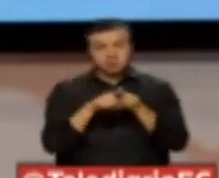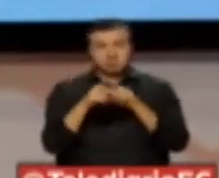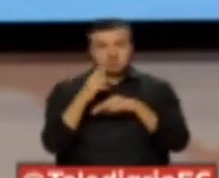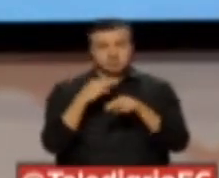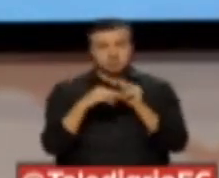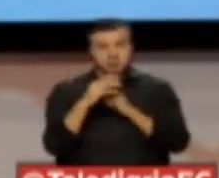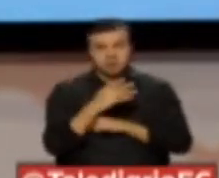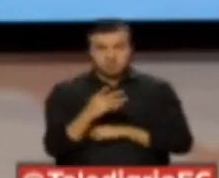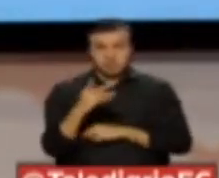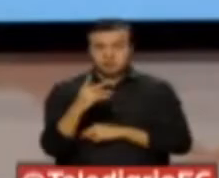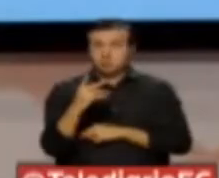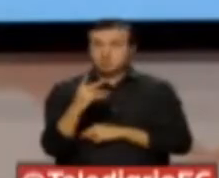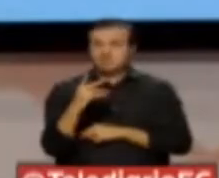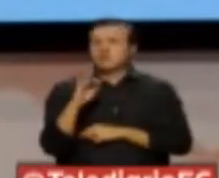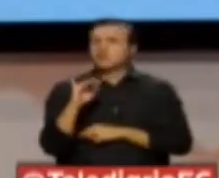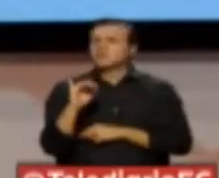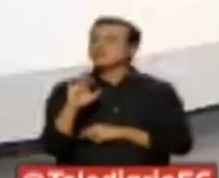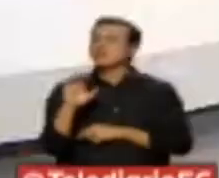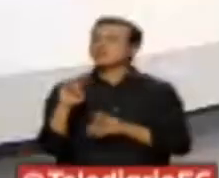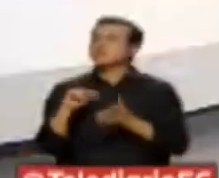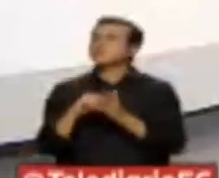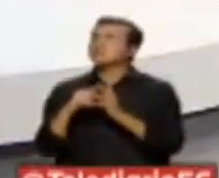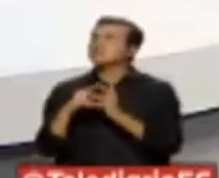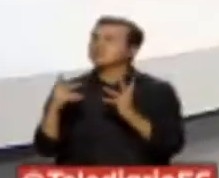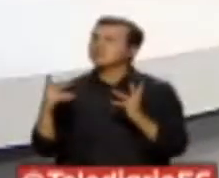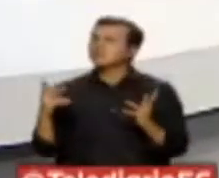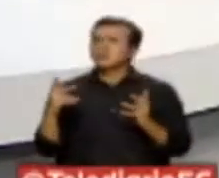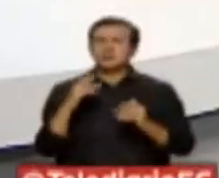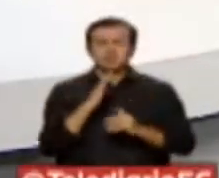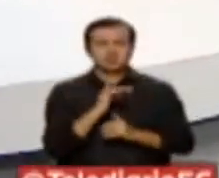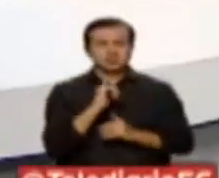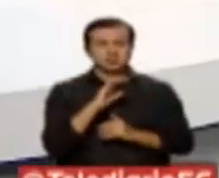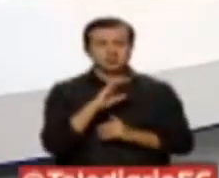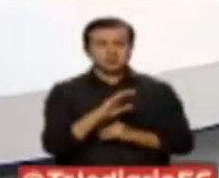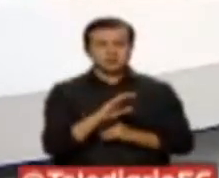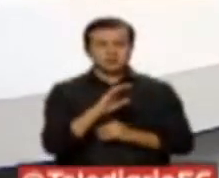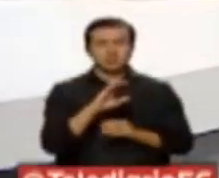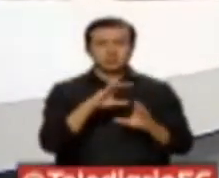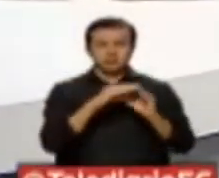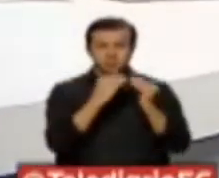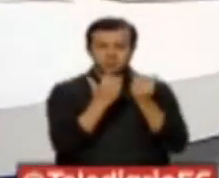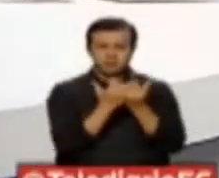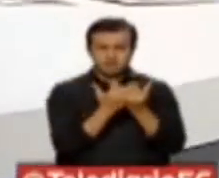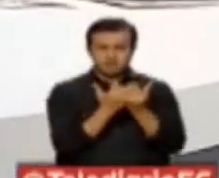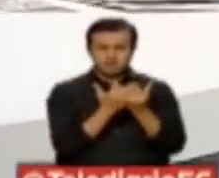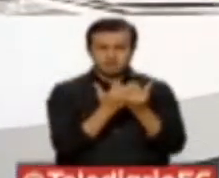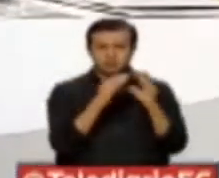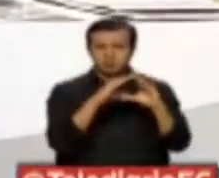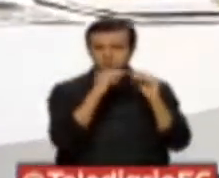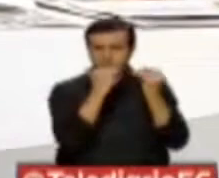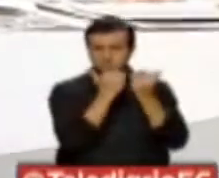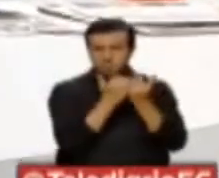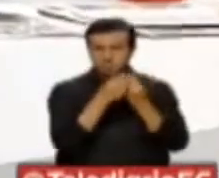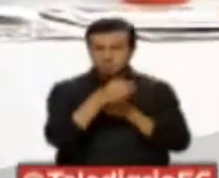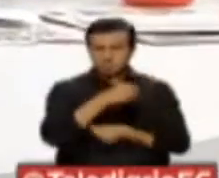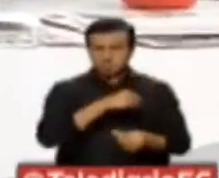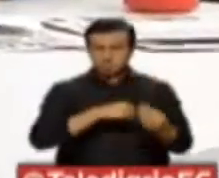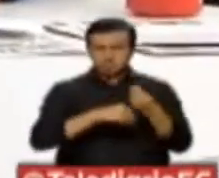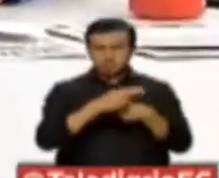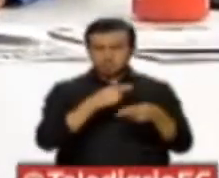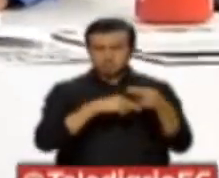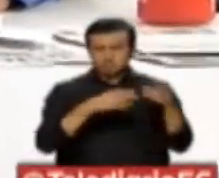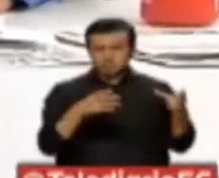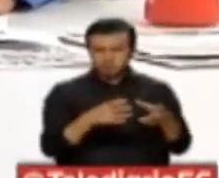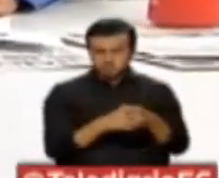si vemos es el pico de defectos de nuestra audio es el comité o la comisión de inversiones y de